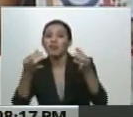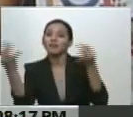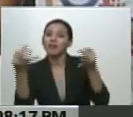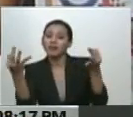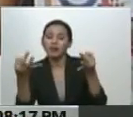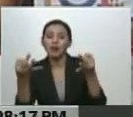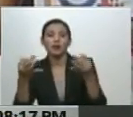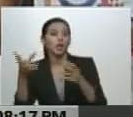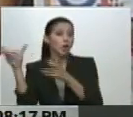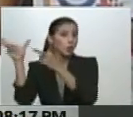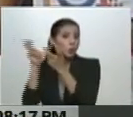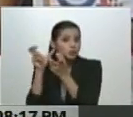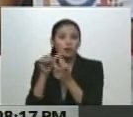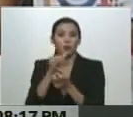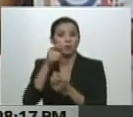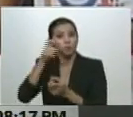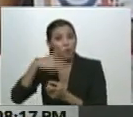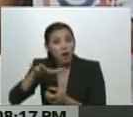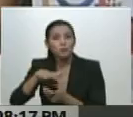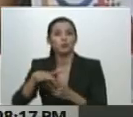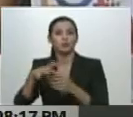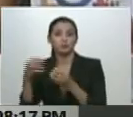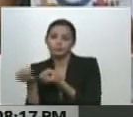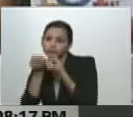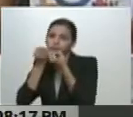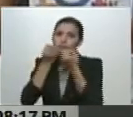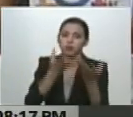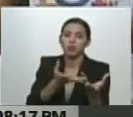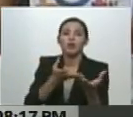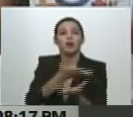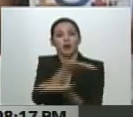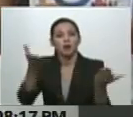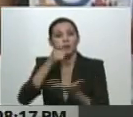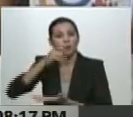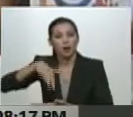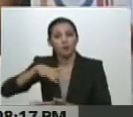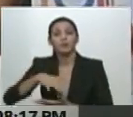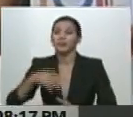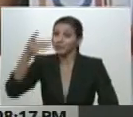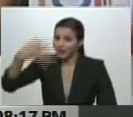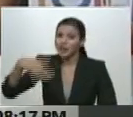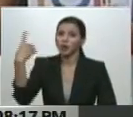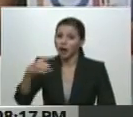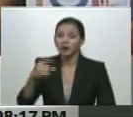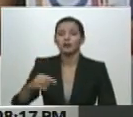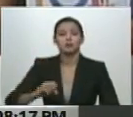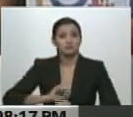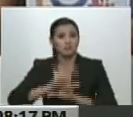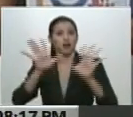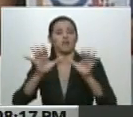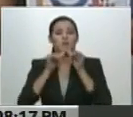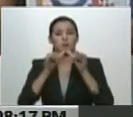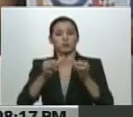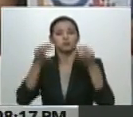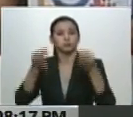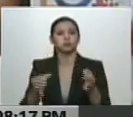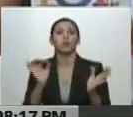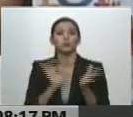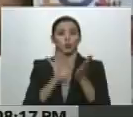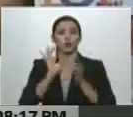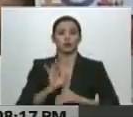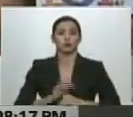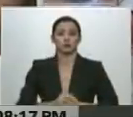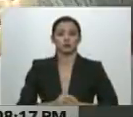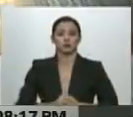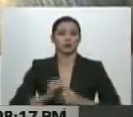pueblo que disfruta en este territorio del derecho a una información veraz, oportuna, libre